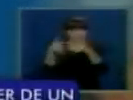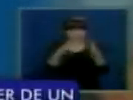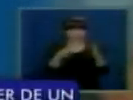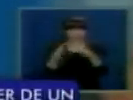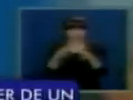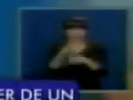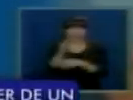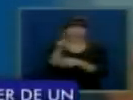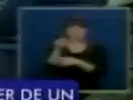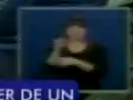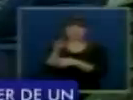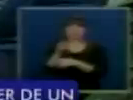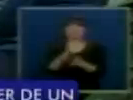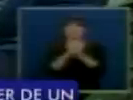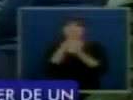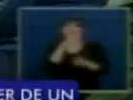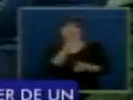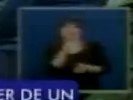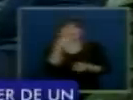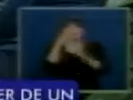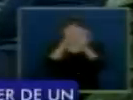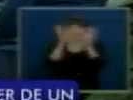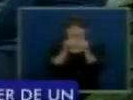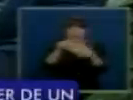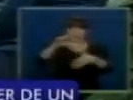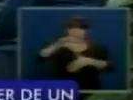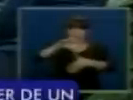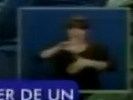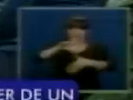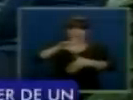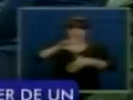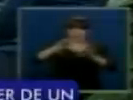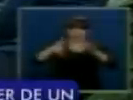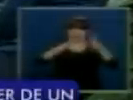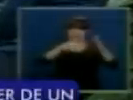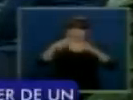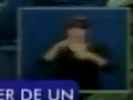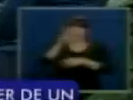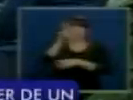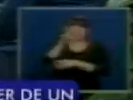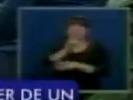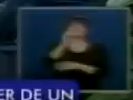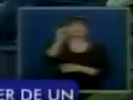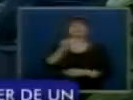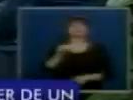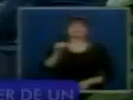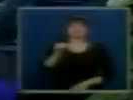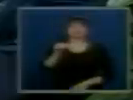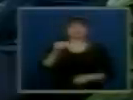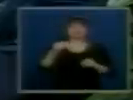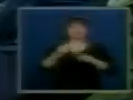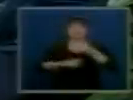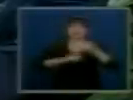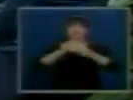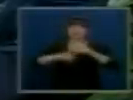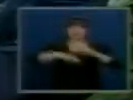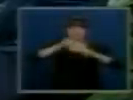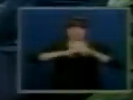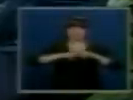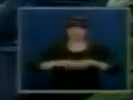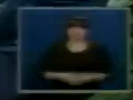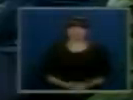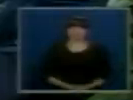BID sugiere para el conjunto de América Latina, alrededor de un 7% de la producción nacional.